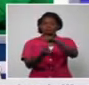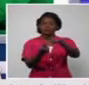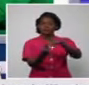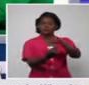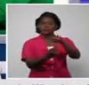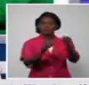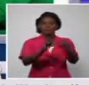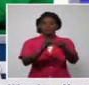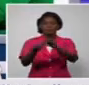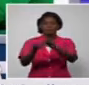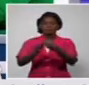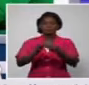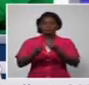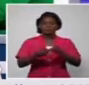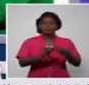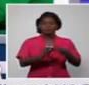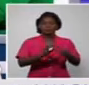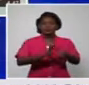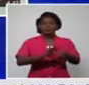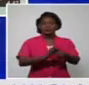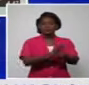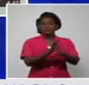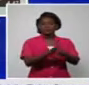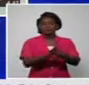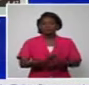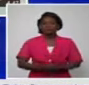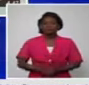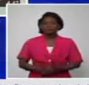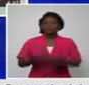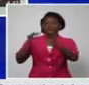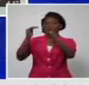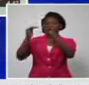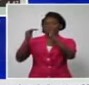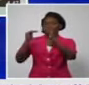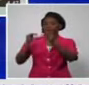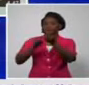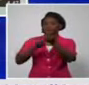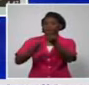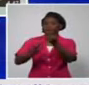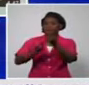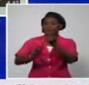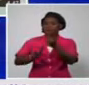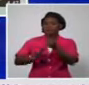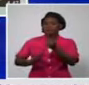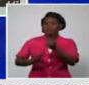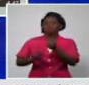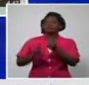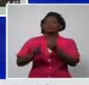Cuando vemos el comportamiento por provincia, de todas se procesan,